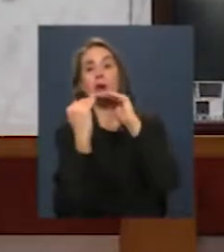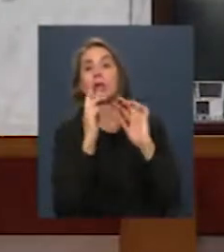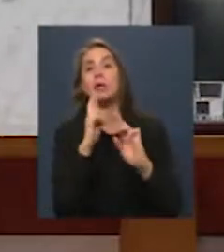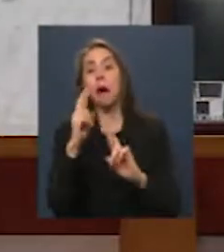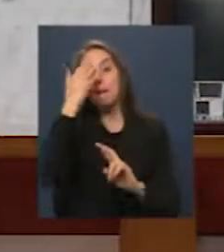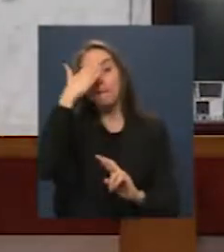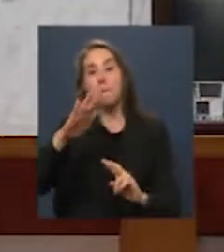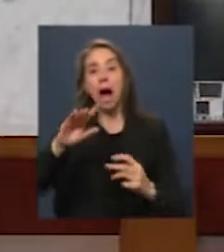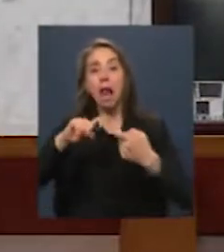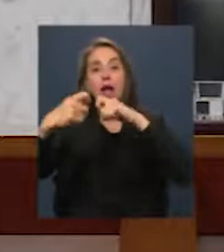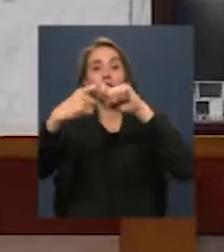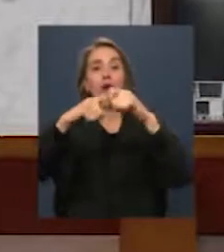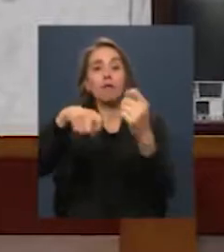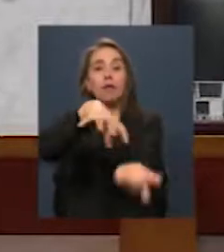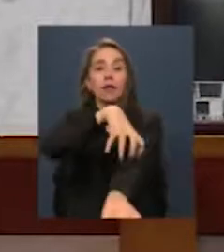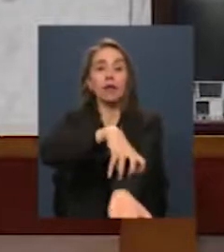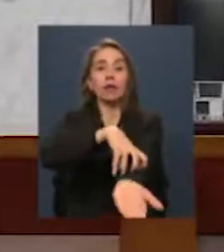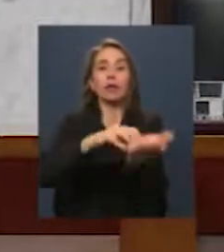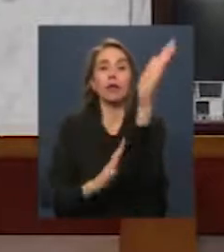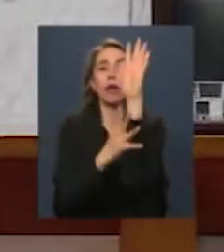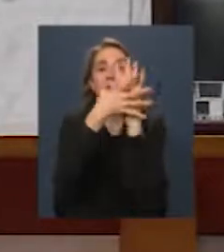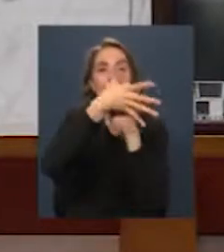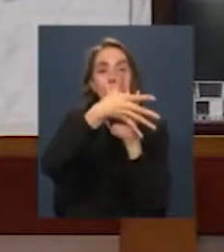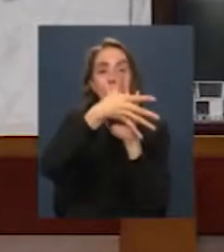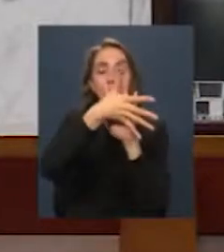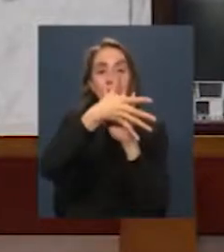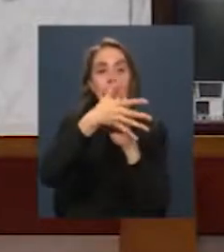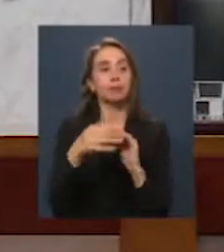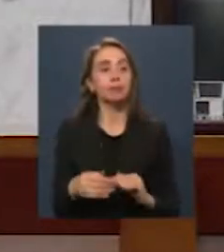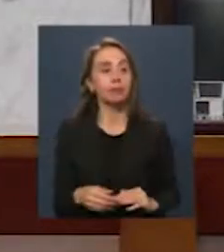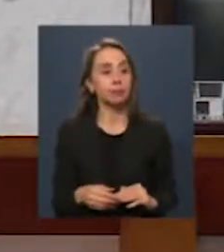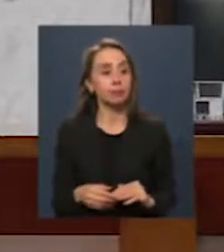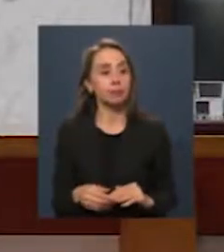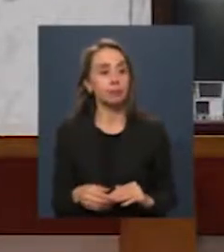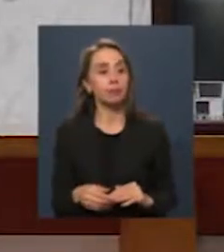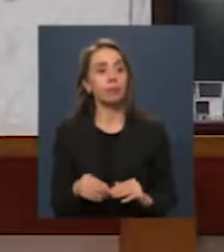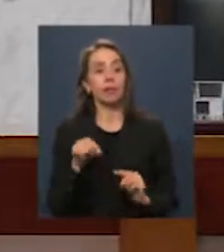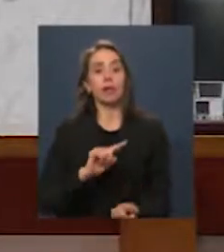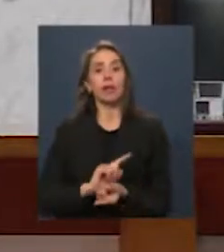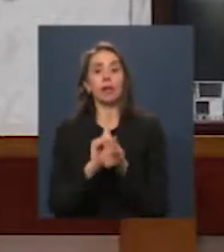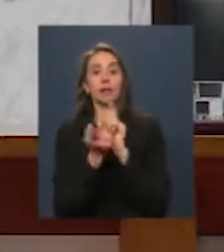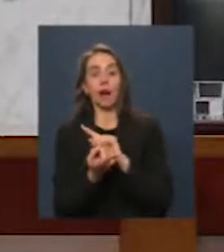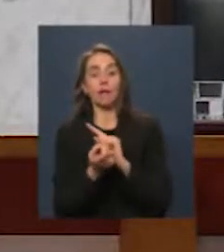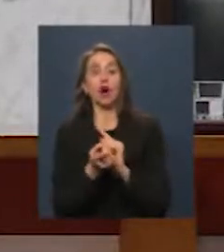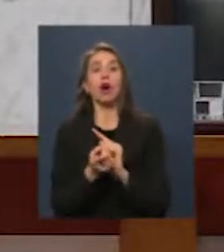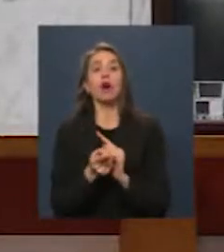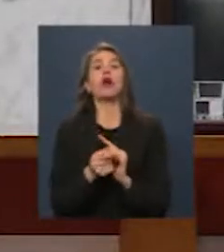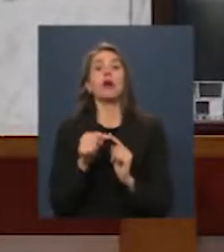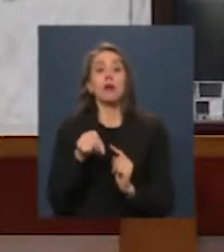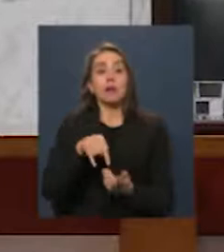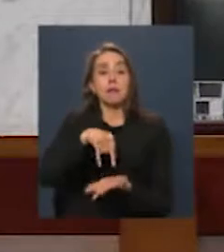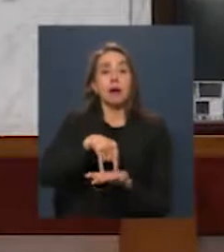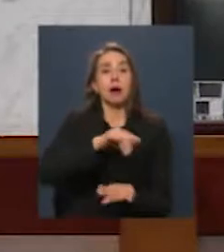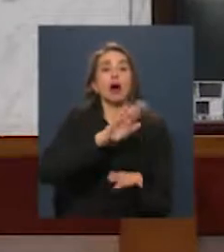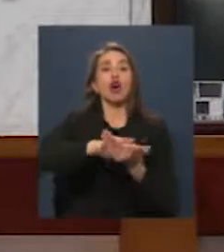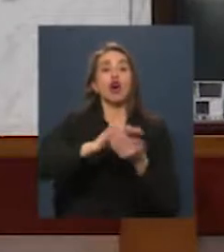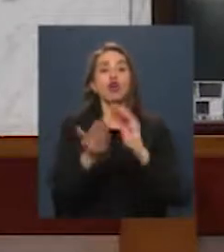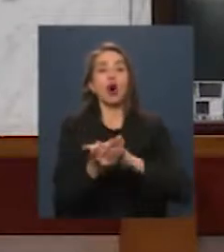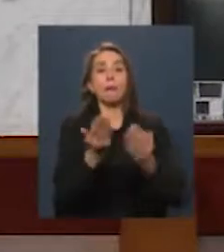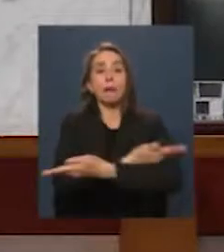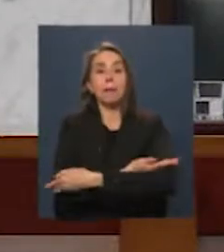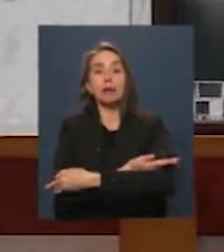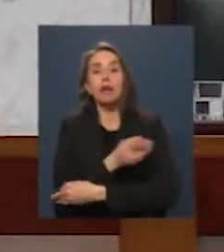conflicto en la Araucanía, lo que de cierta forma nos ha transformado en cómplices pasivos en la no